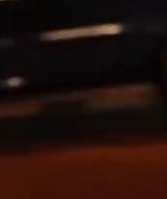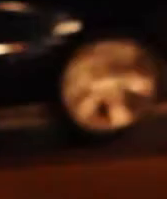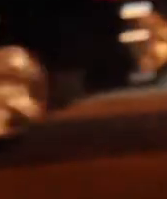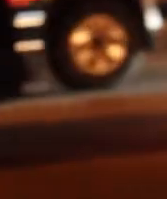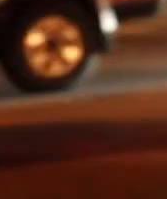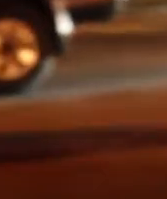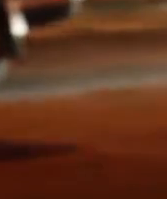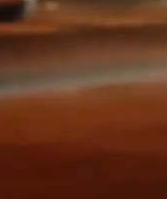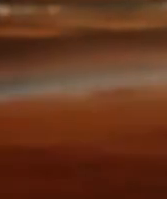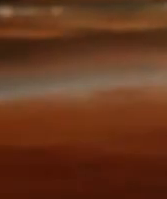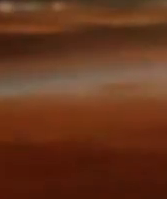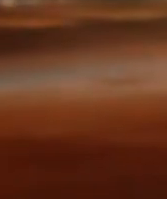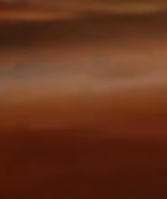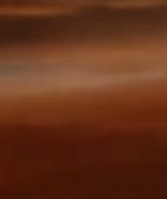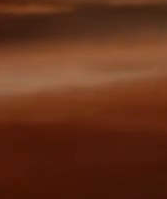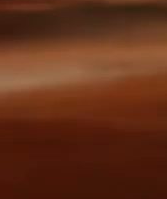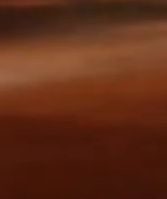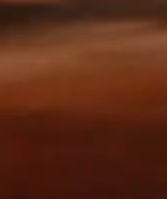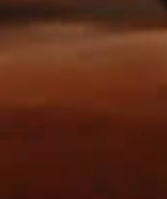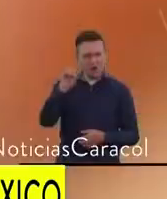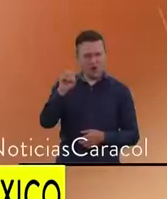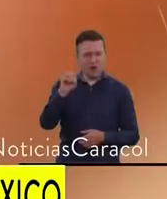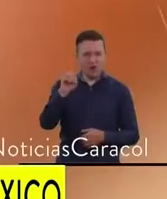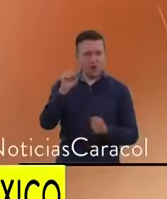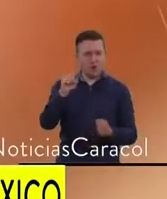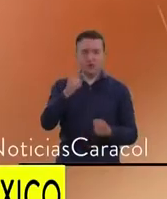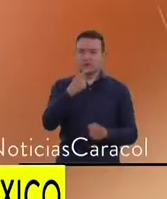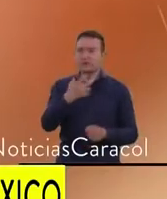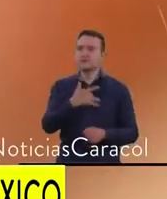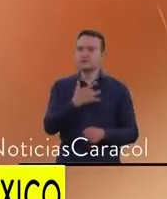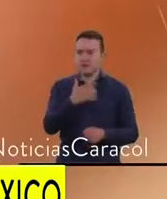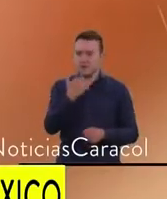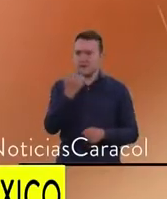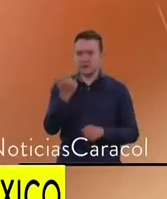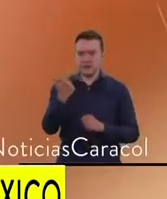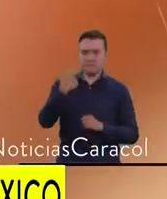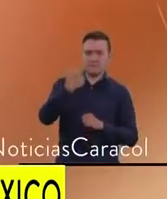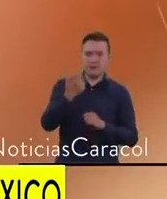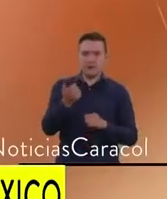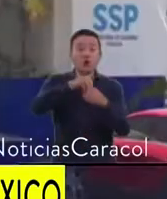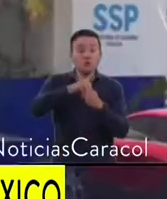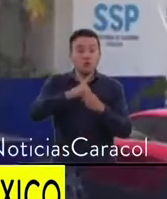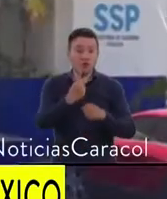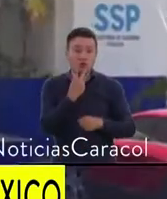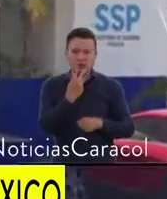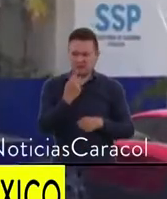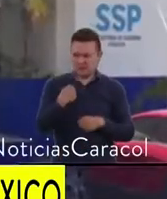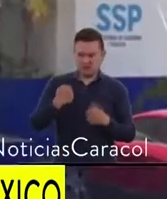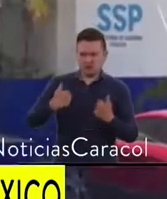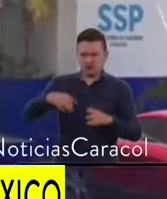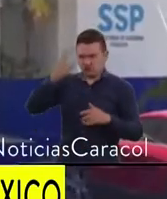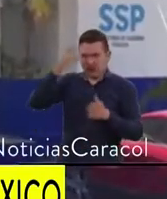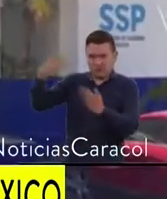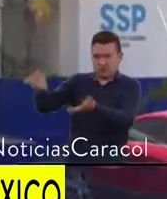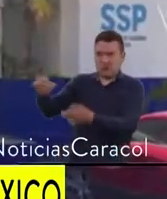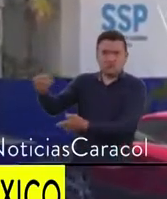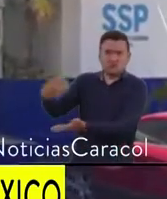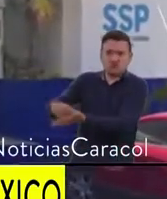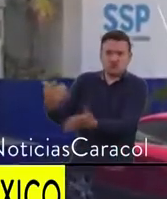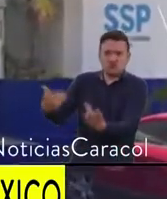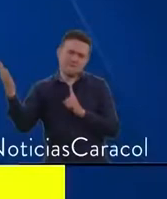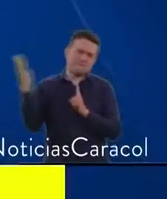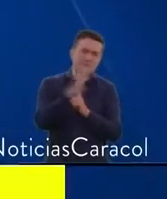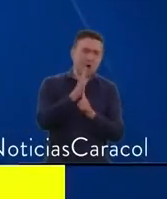sin mediar ni averiguar lo que sucedía, esposaron al colombiano y lo trasladaron al Ministerio Público. Ante el